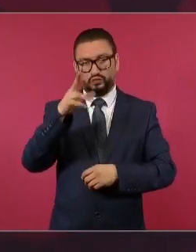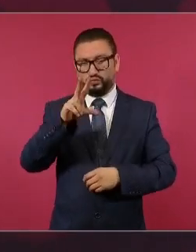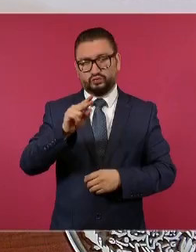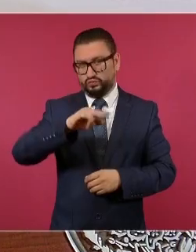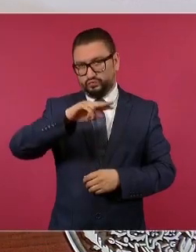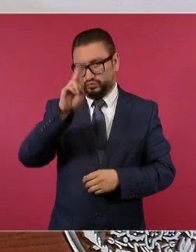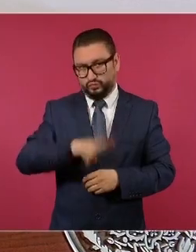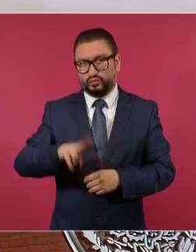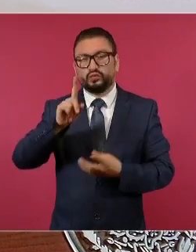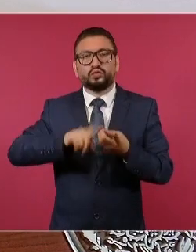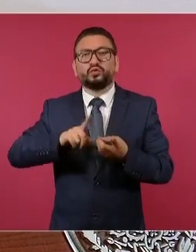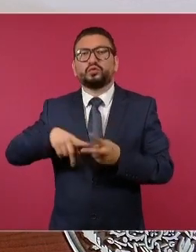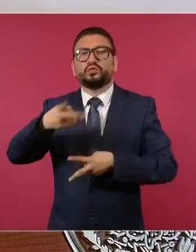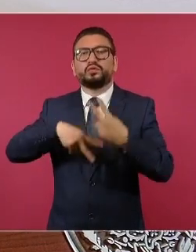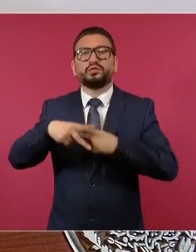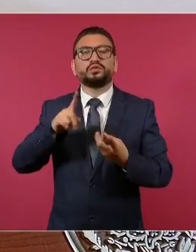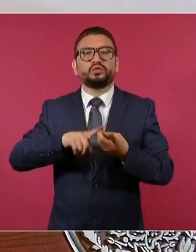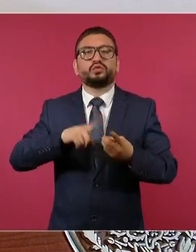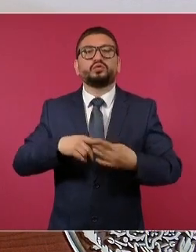su origen.